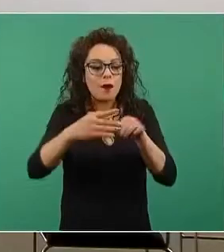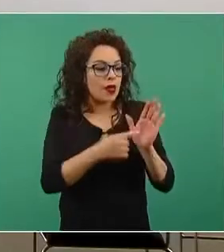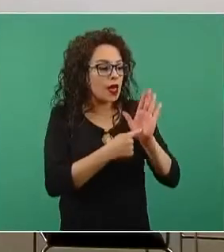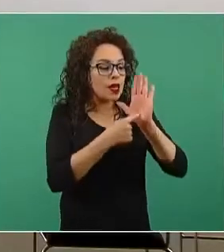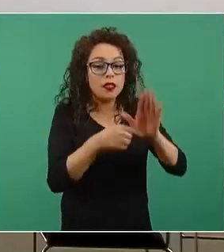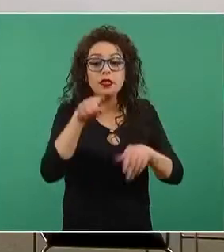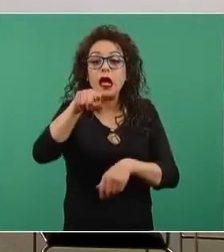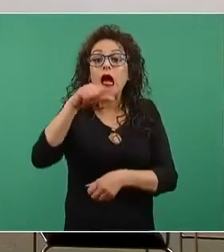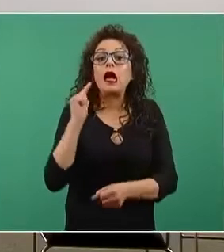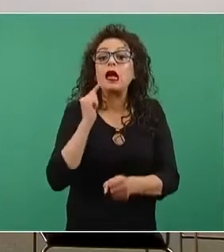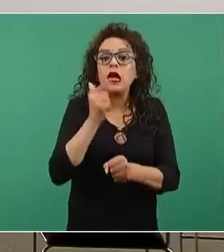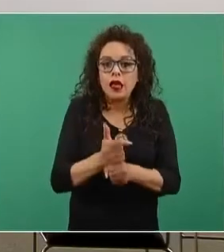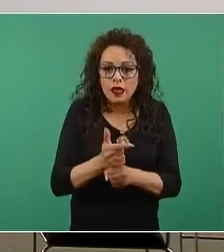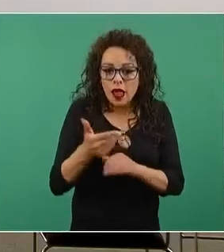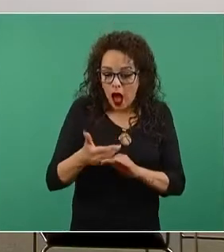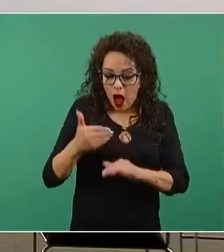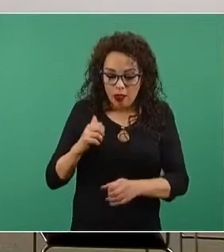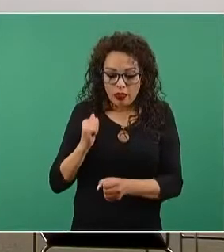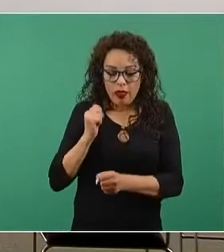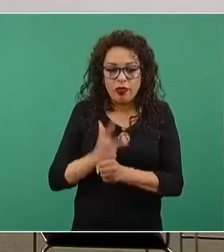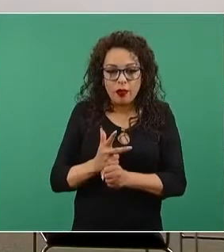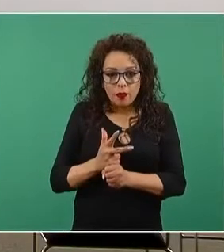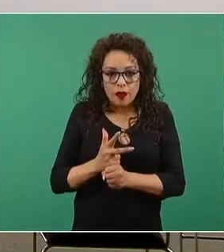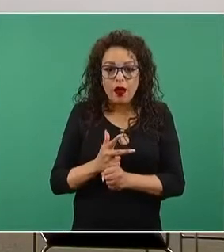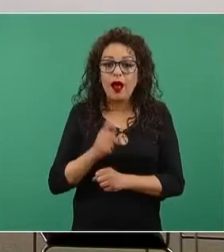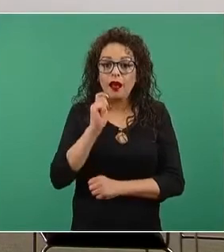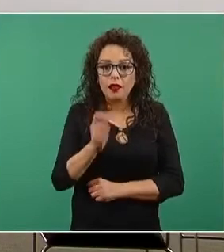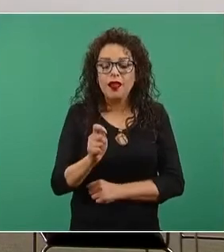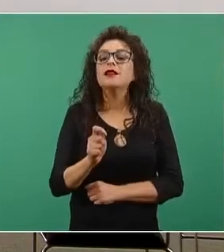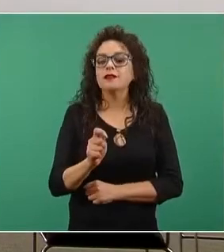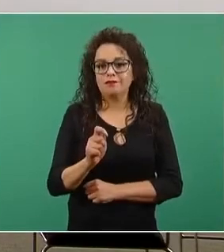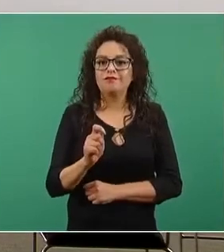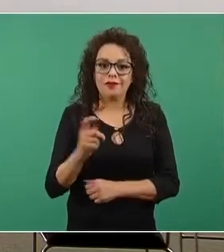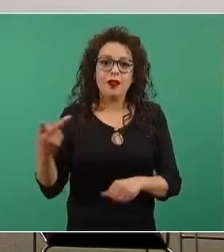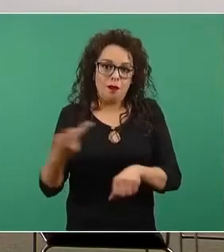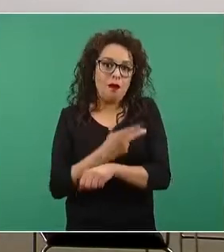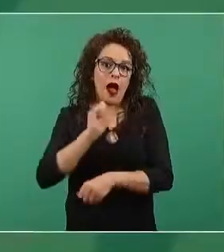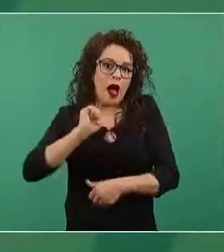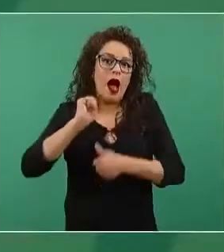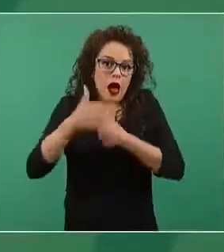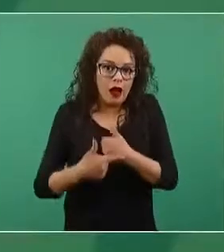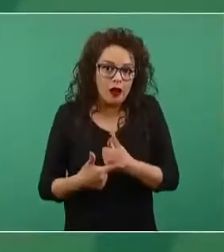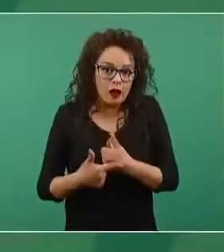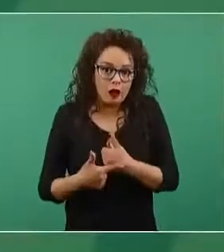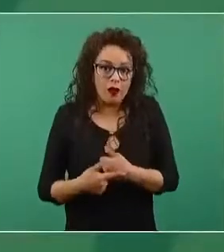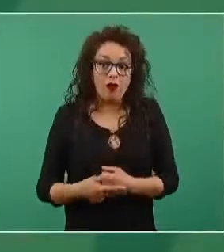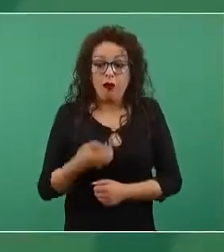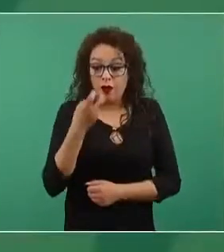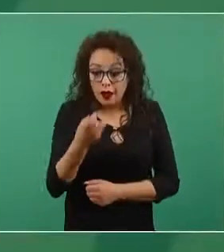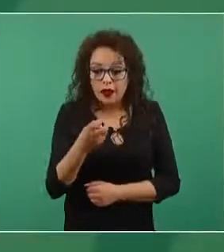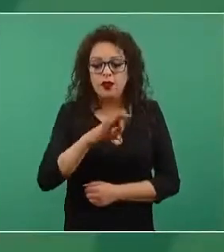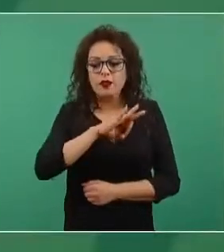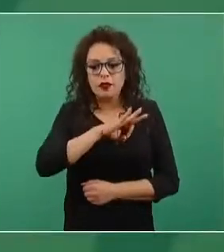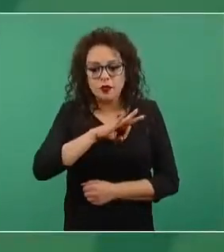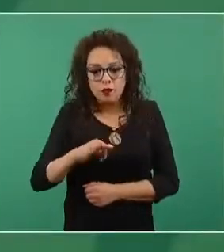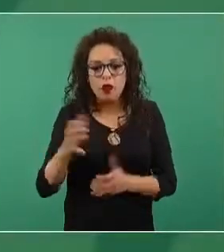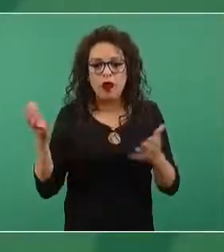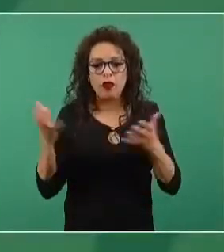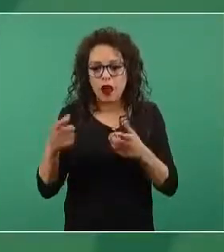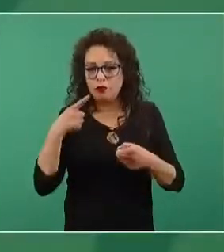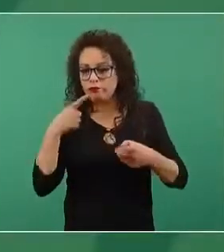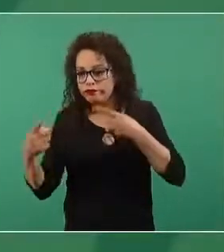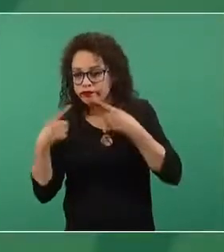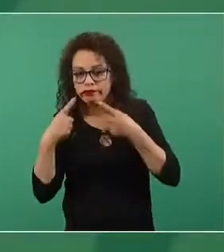identificar de forma oportuna que algo está ocurriendo y que eso nos permite tomar la decisión en un momento dado, junto con